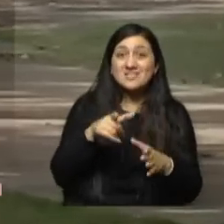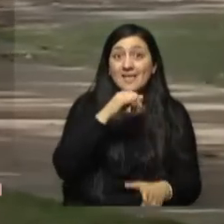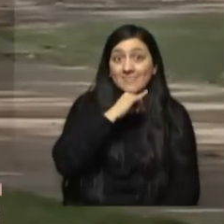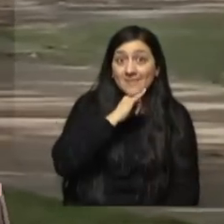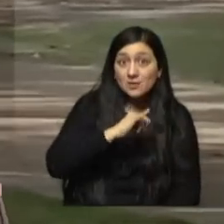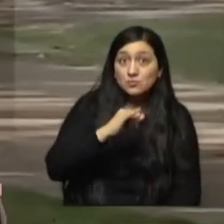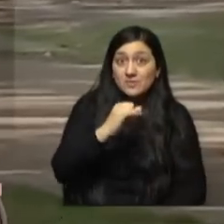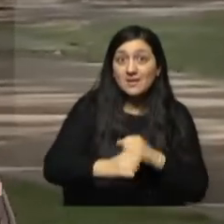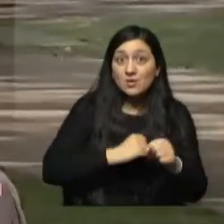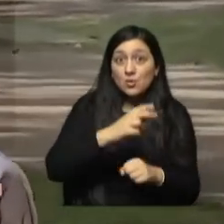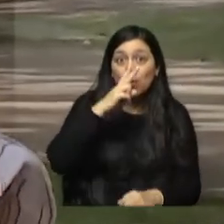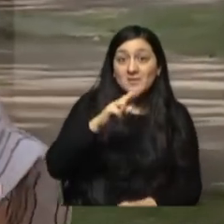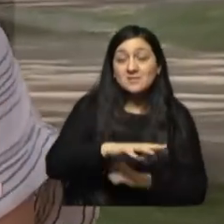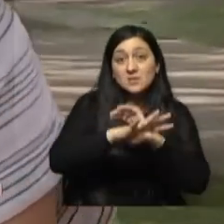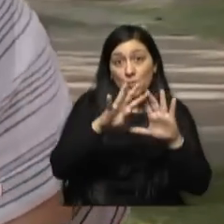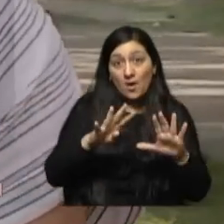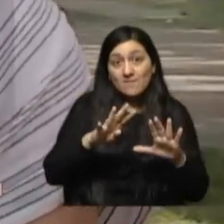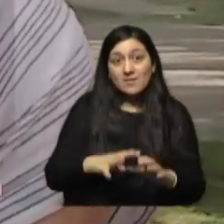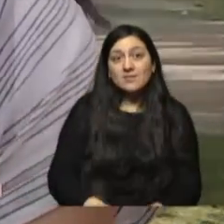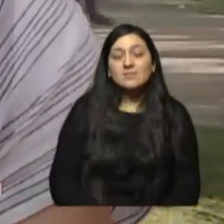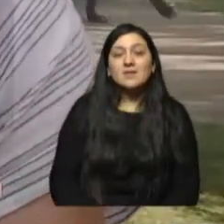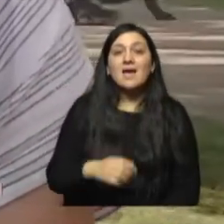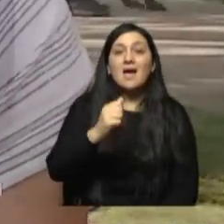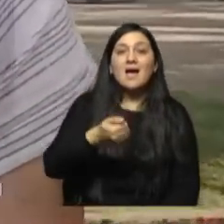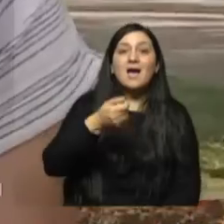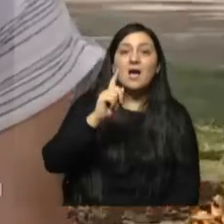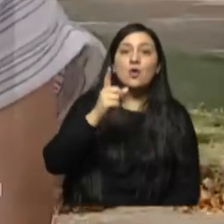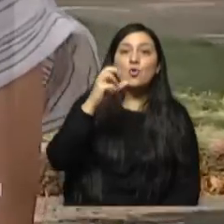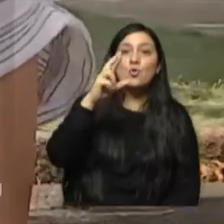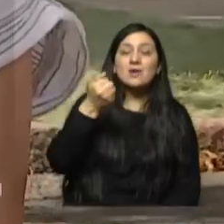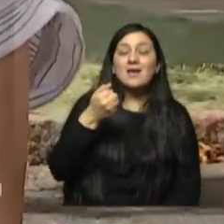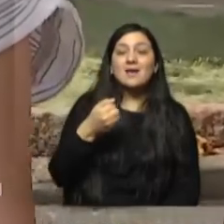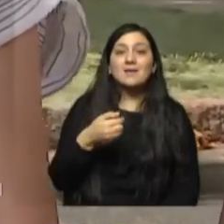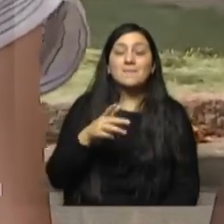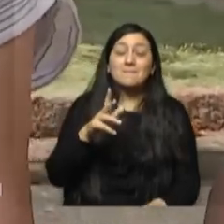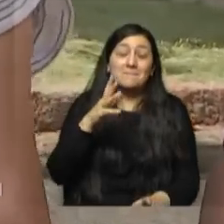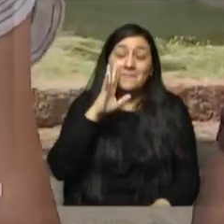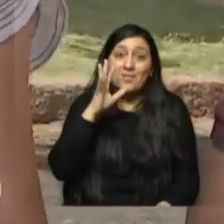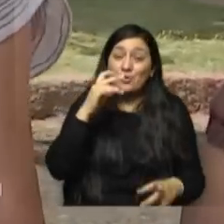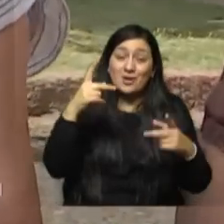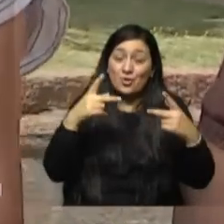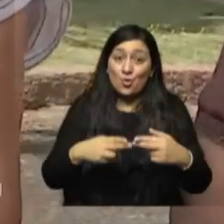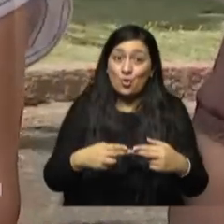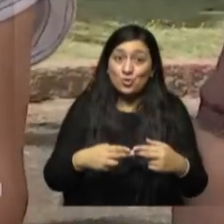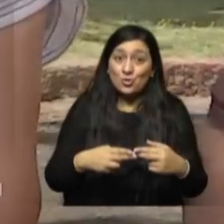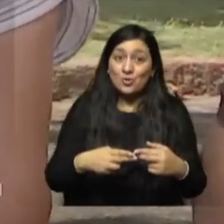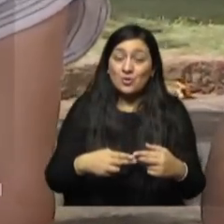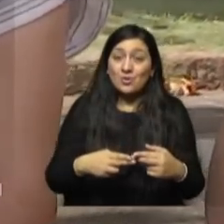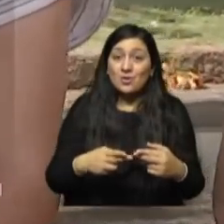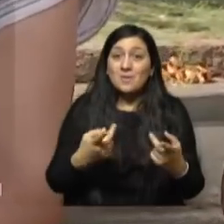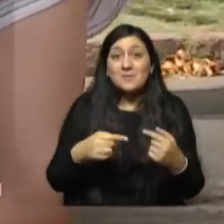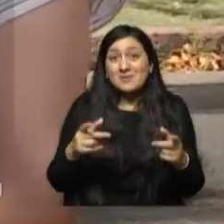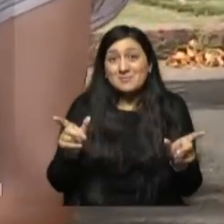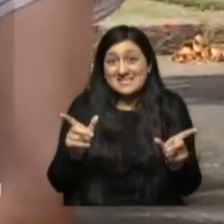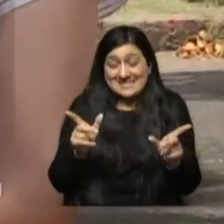que en 2019, ahora, y la Intendencia de Canelones. Disculpe que le corte, María Julia, pero estamos